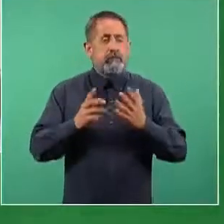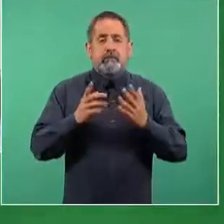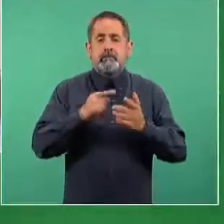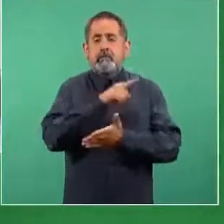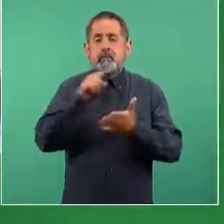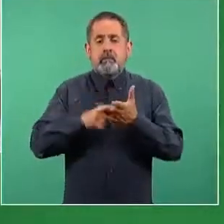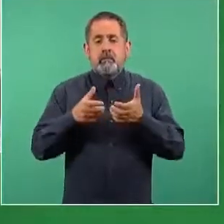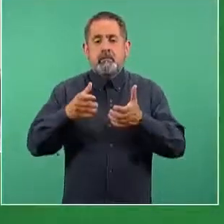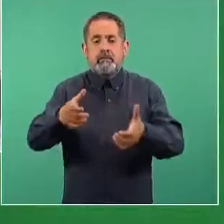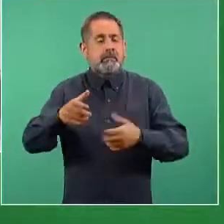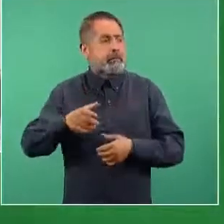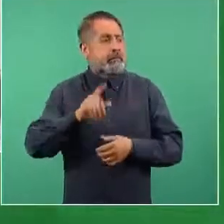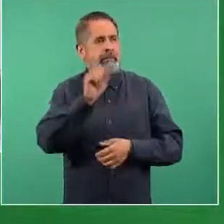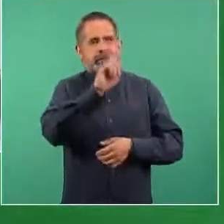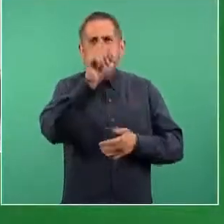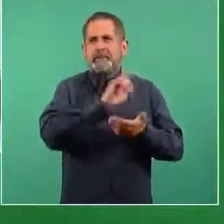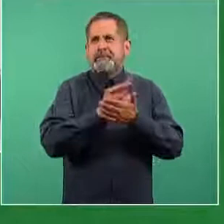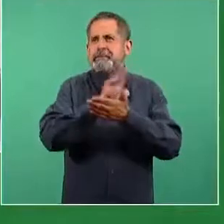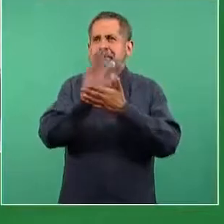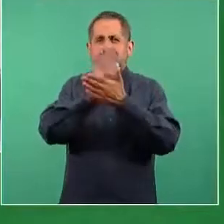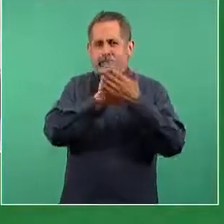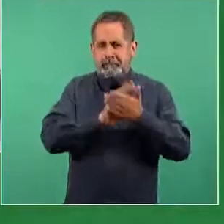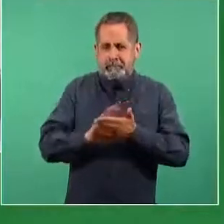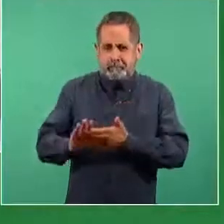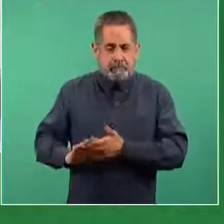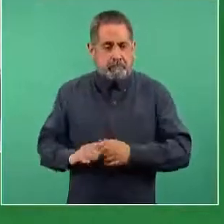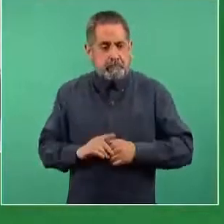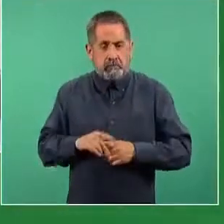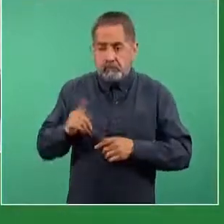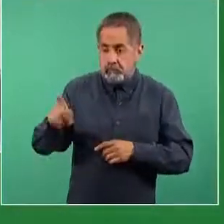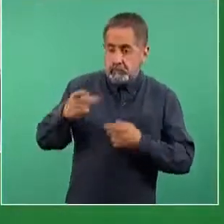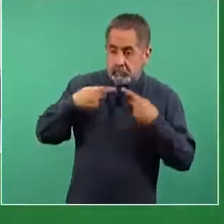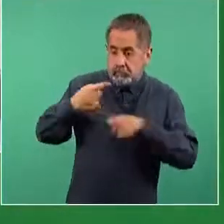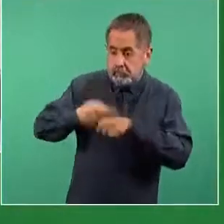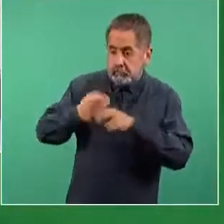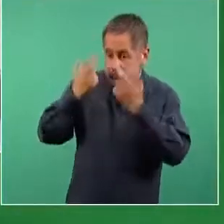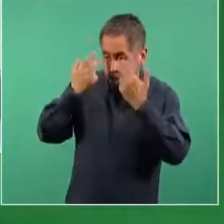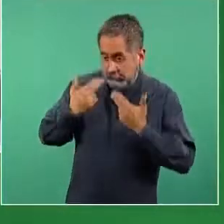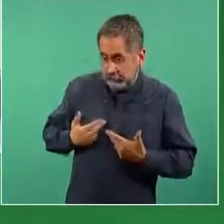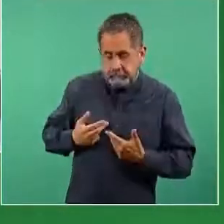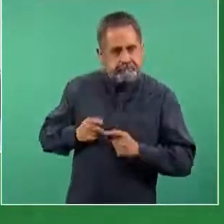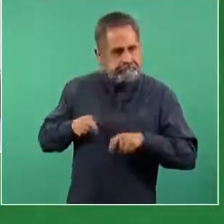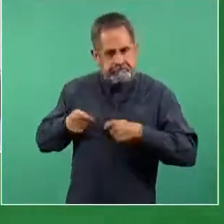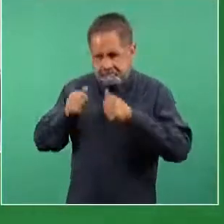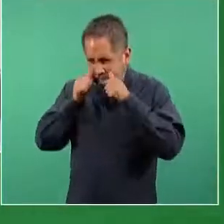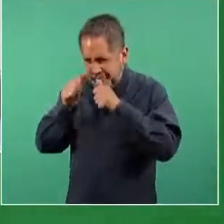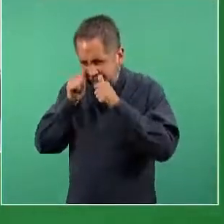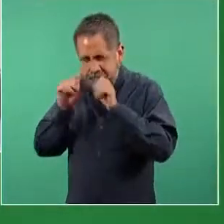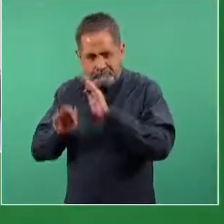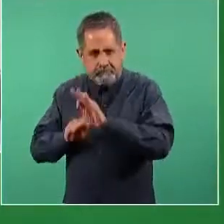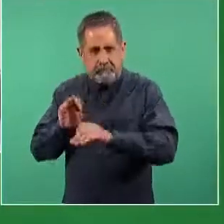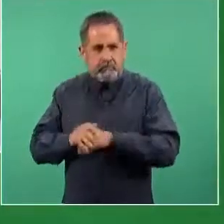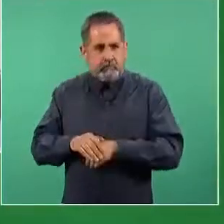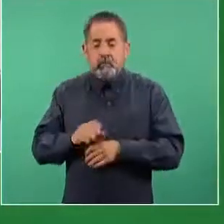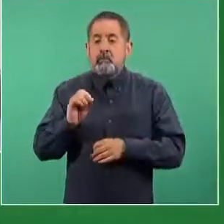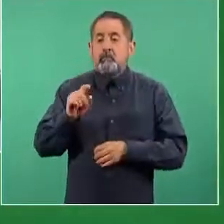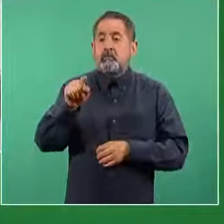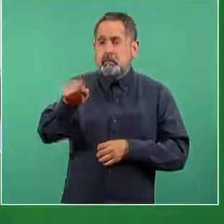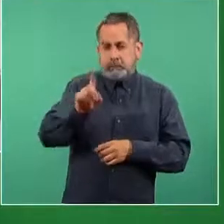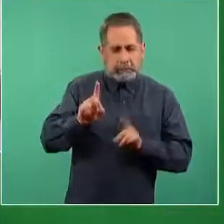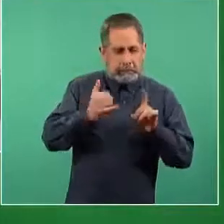públicos, detección de personas con padecimientos crónicos degenerativos y el testeo por COVID a personas